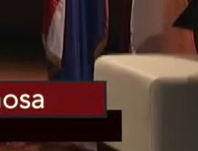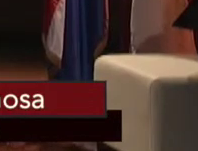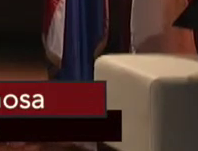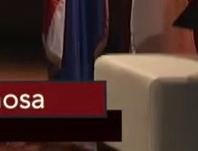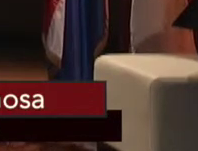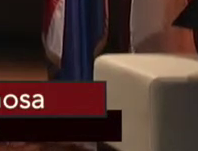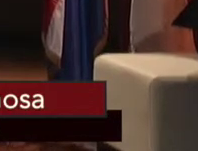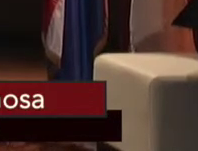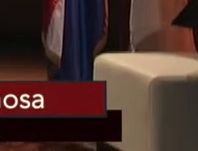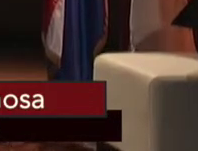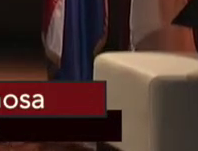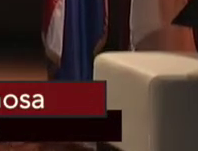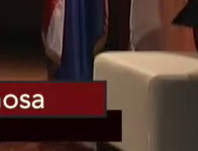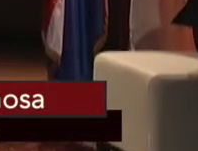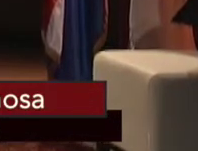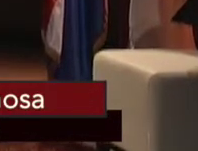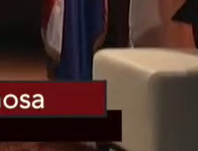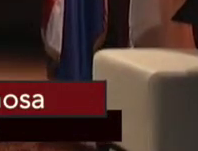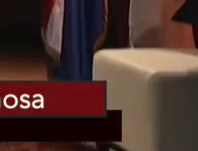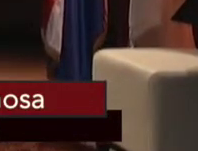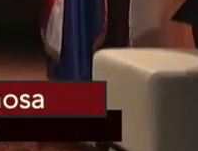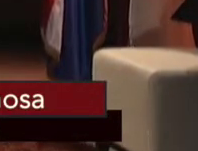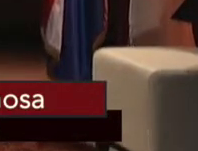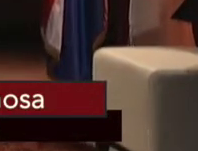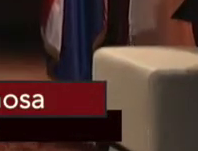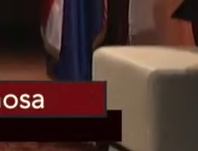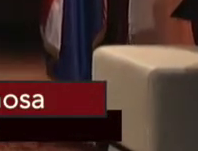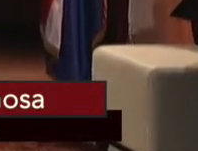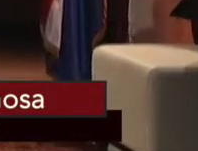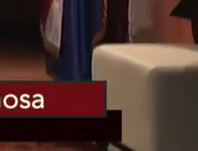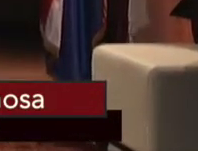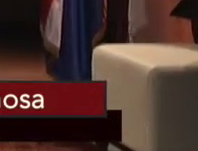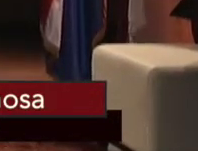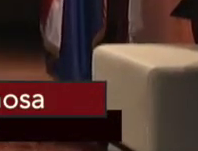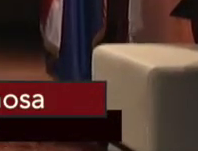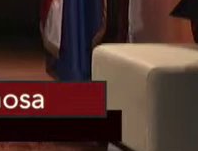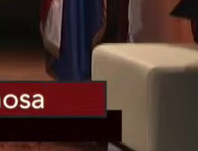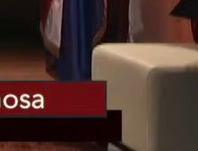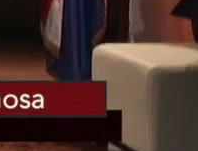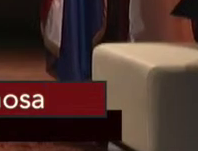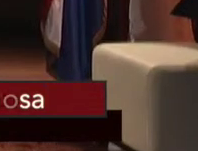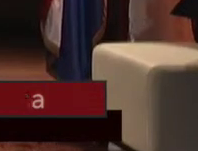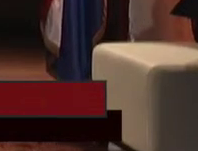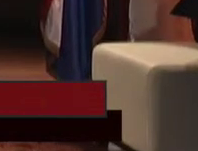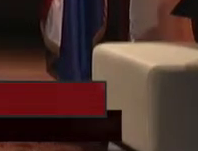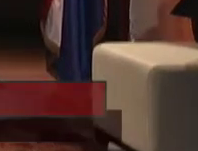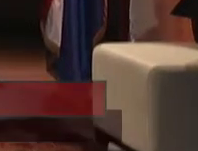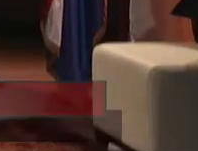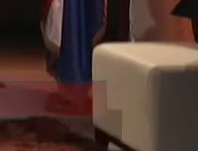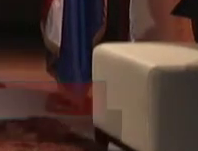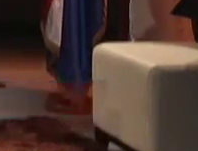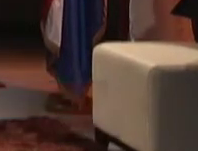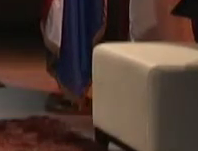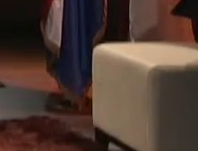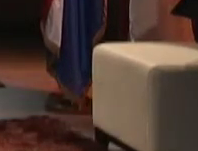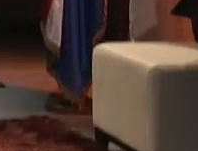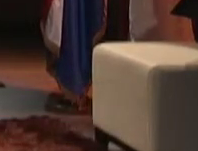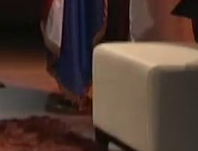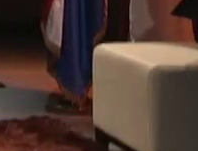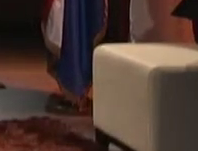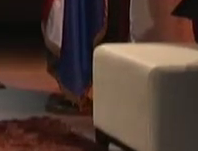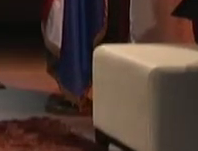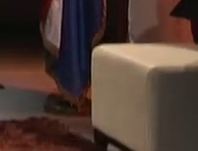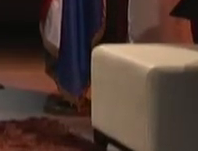cuarto aniversario de nuestra Alta Corte. Félix. Marjorie, la ocasión es propicia para presentar en una nueva oportunidad